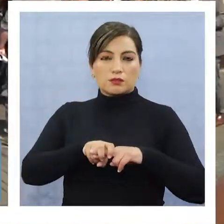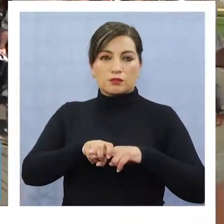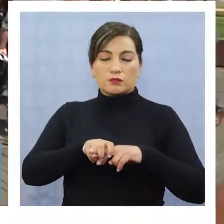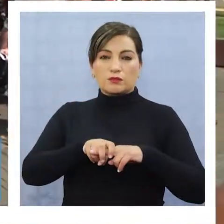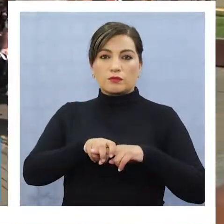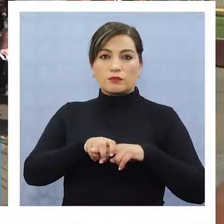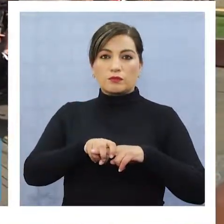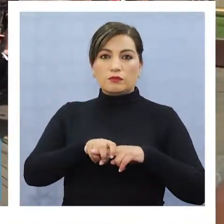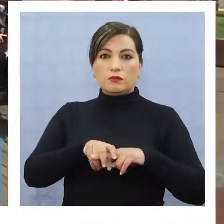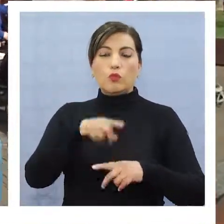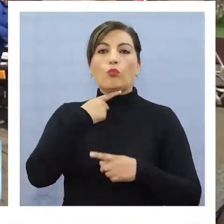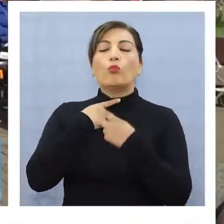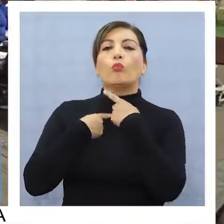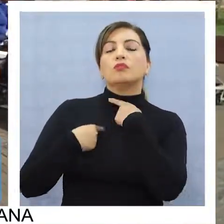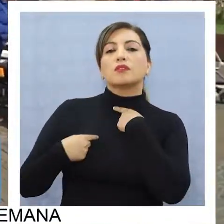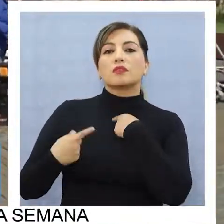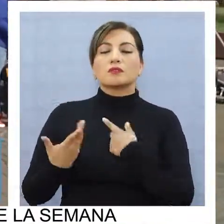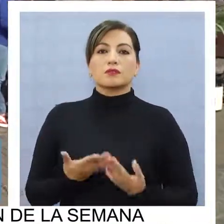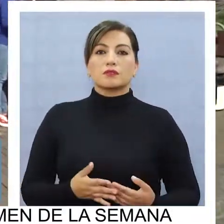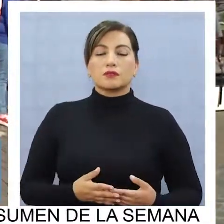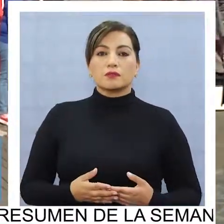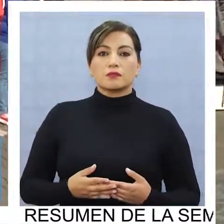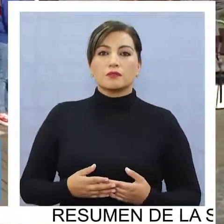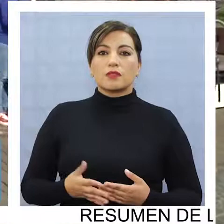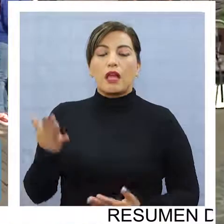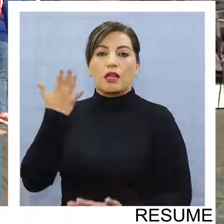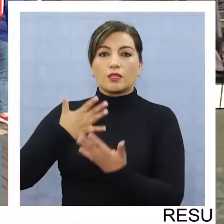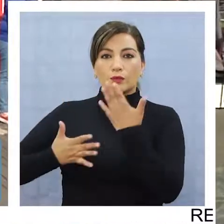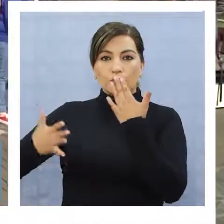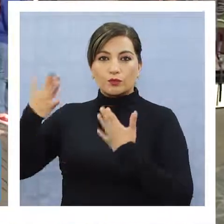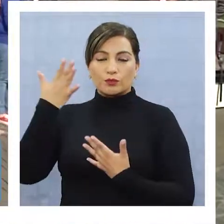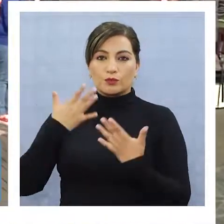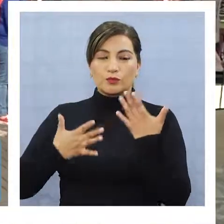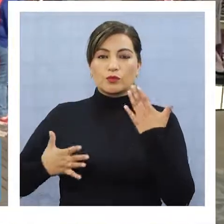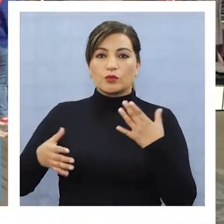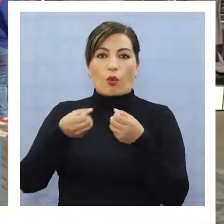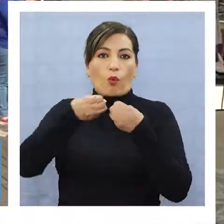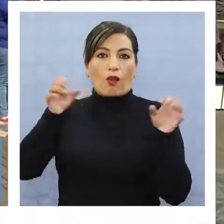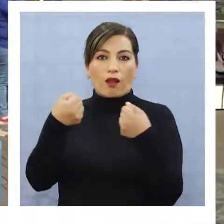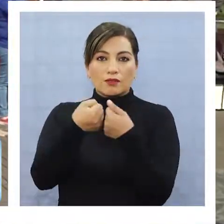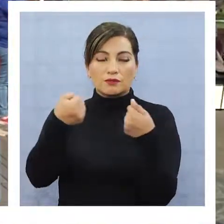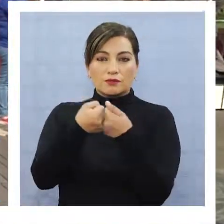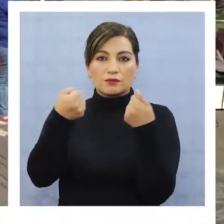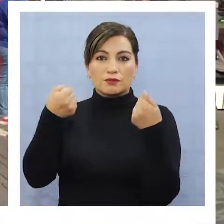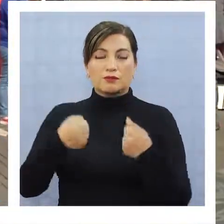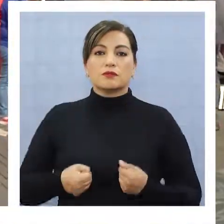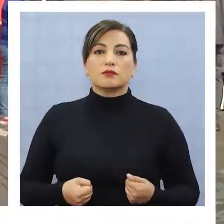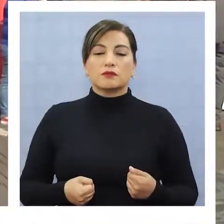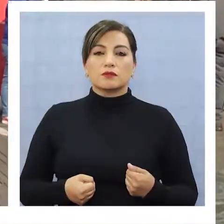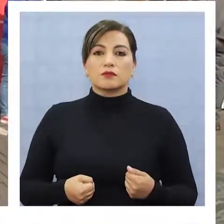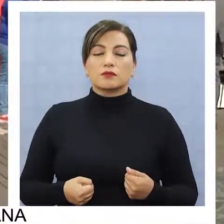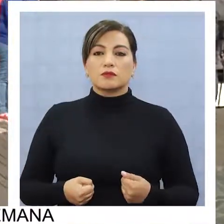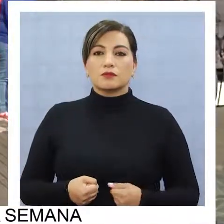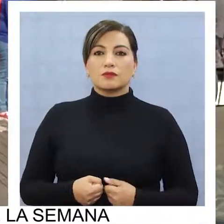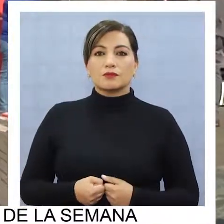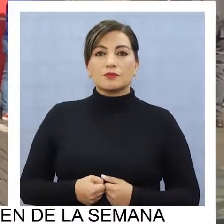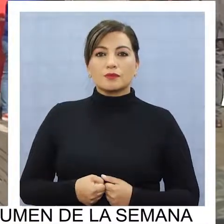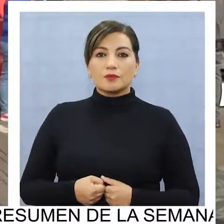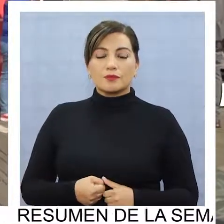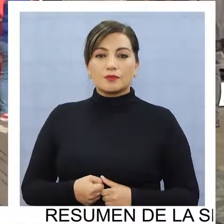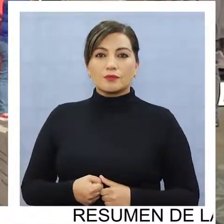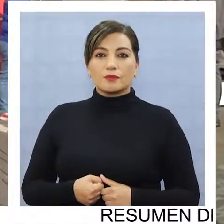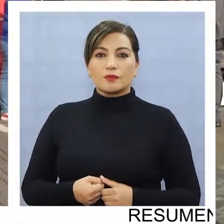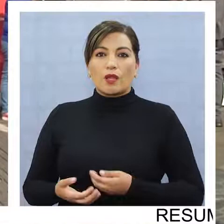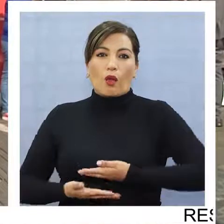muy interesante porque están preveniendo cualquier tipo de accidente a cualquier